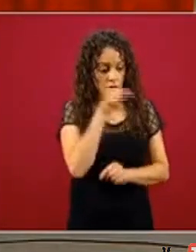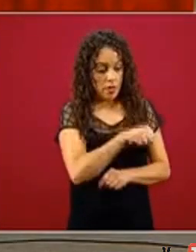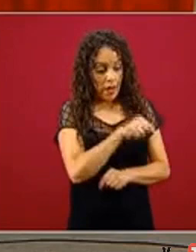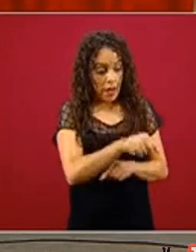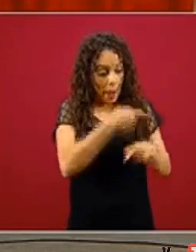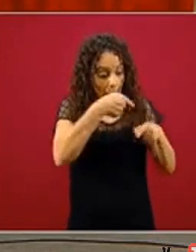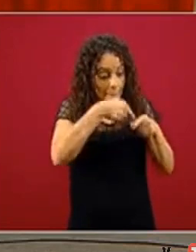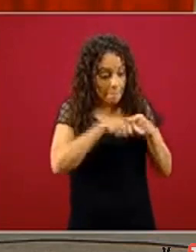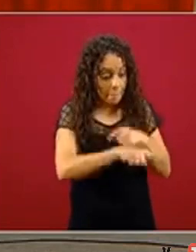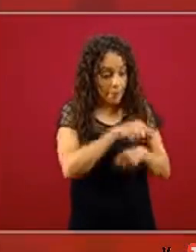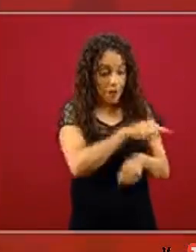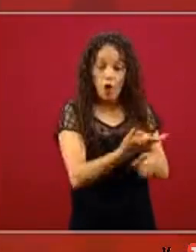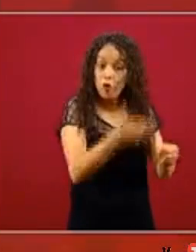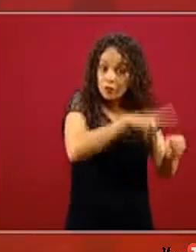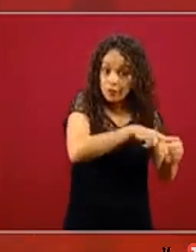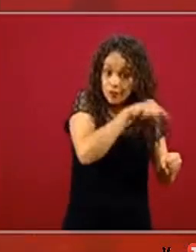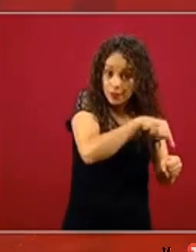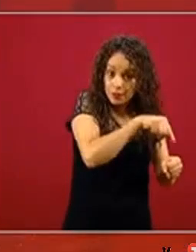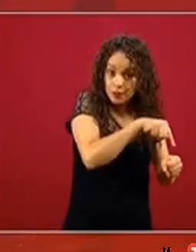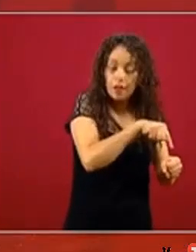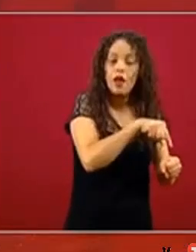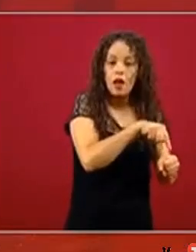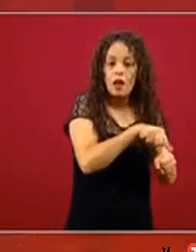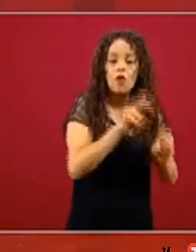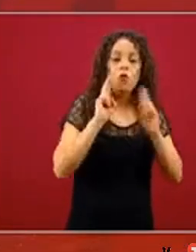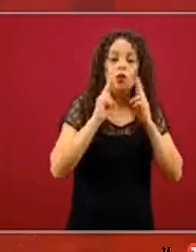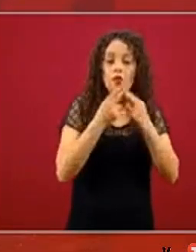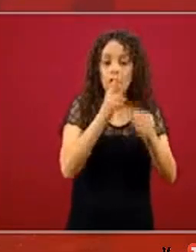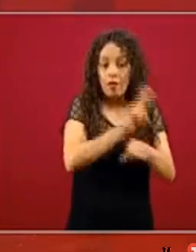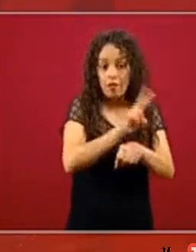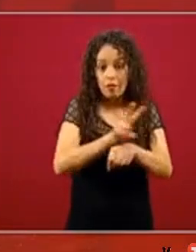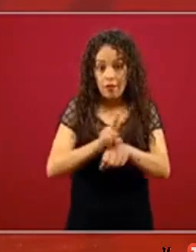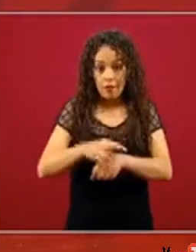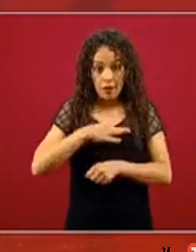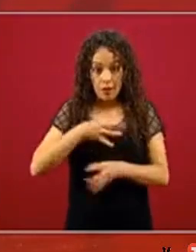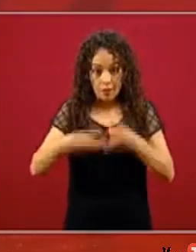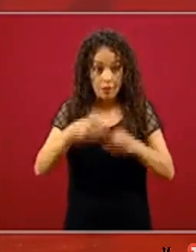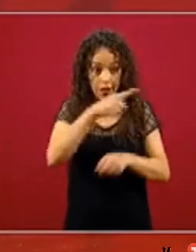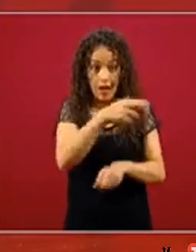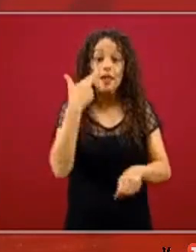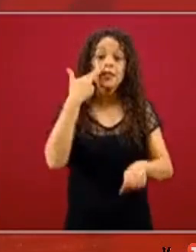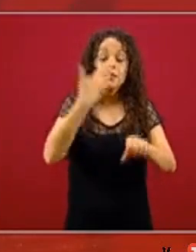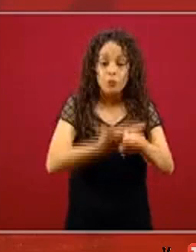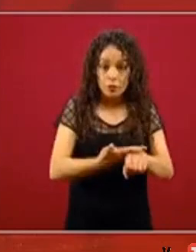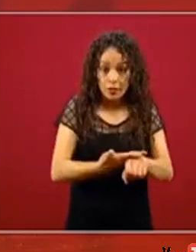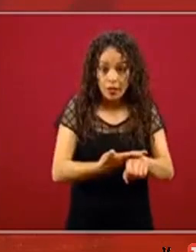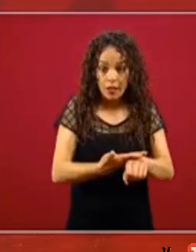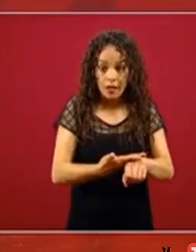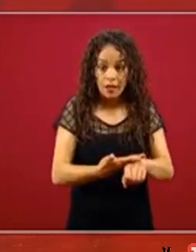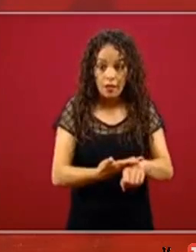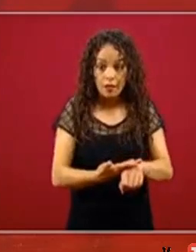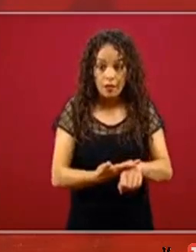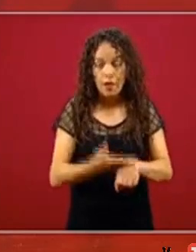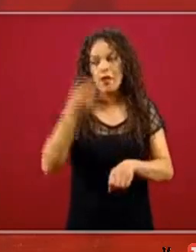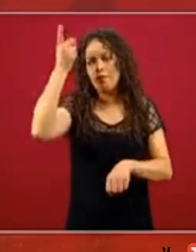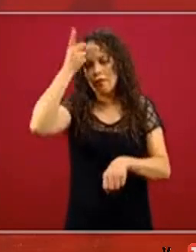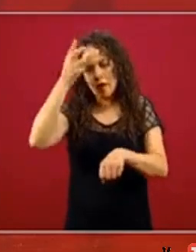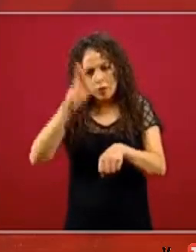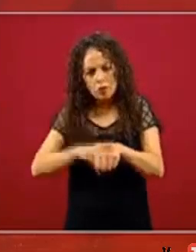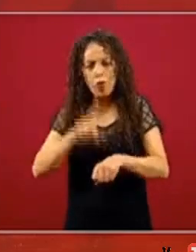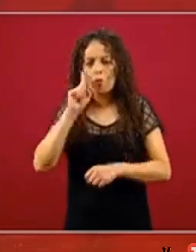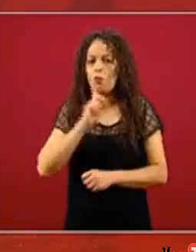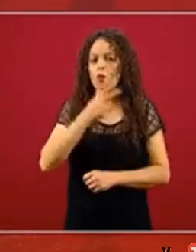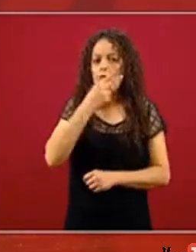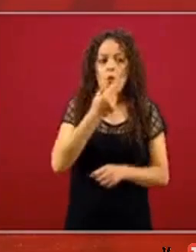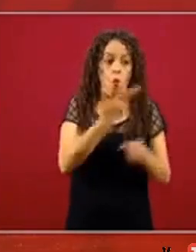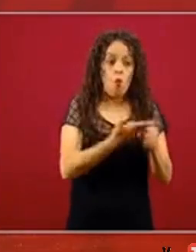hospital, la unidad de vigilancia epidemiológica es la que es responsable. Obviamente los directores y directoras de los hospitales